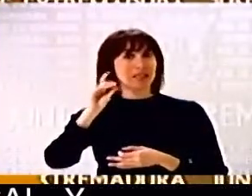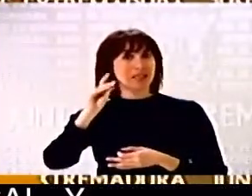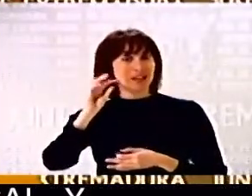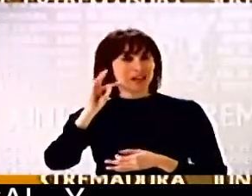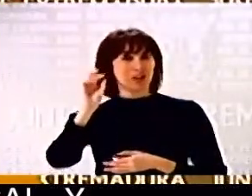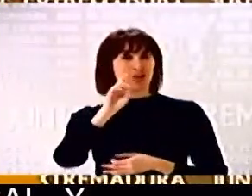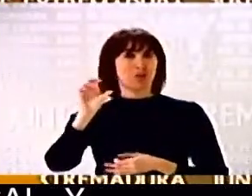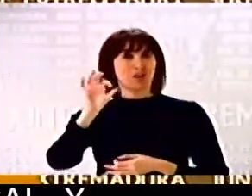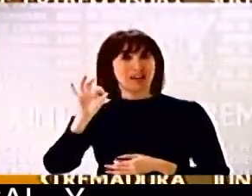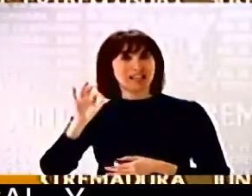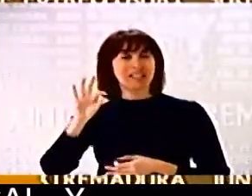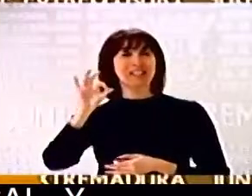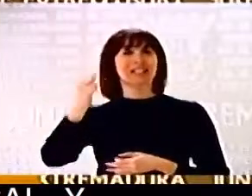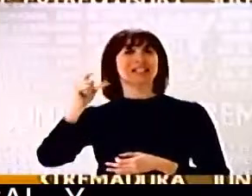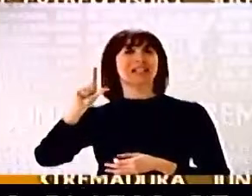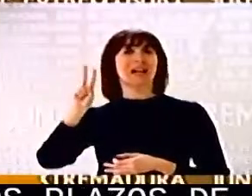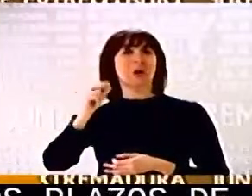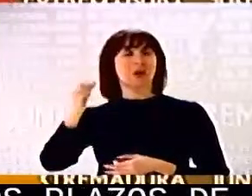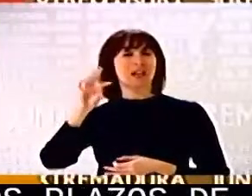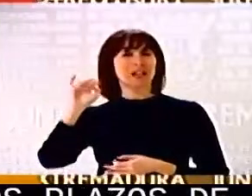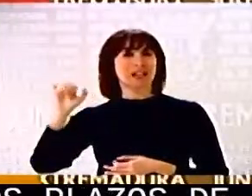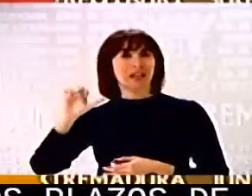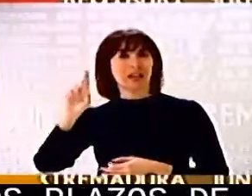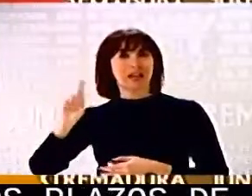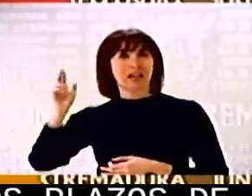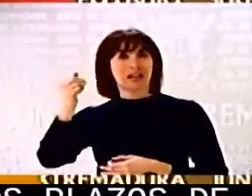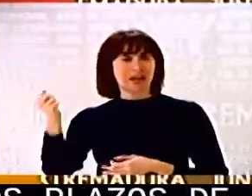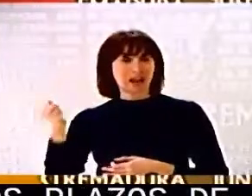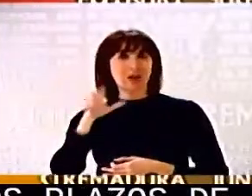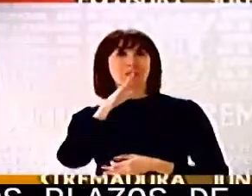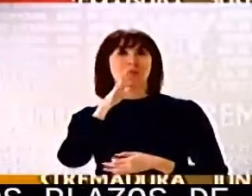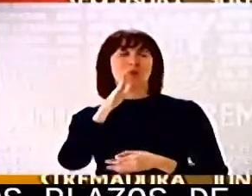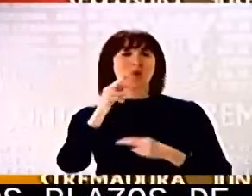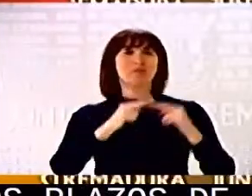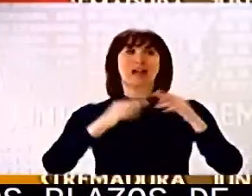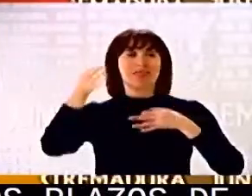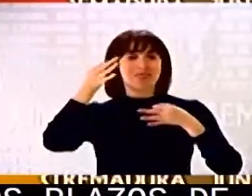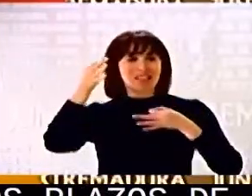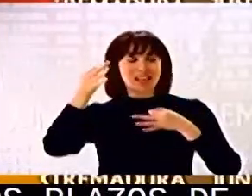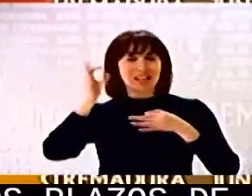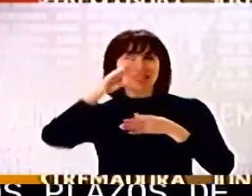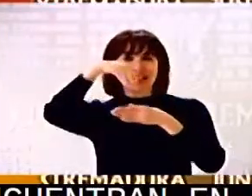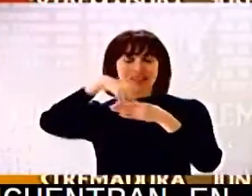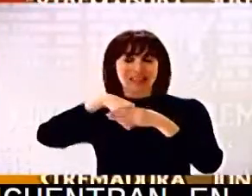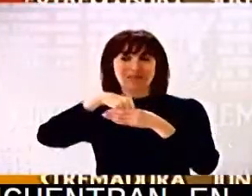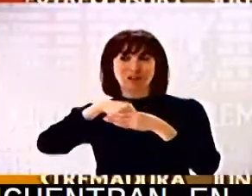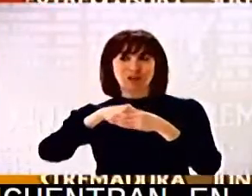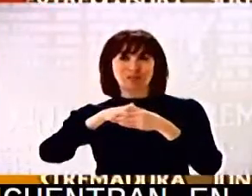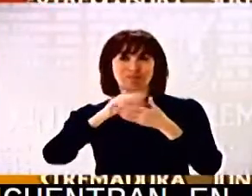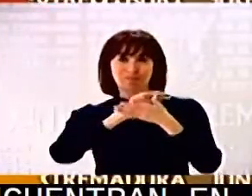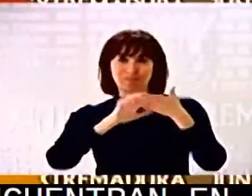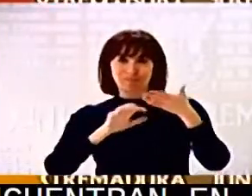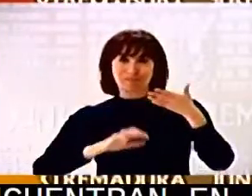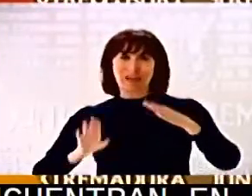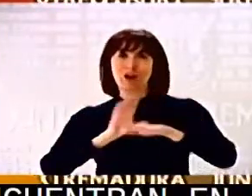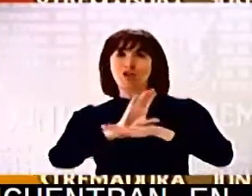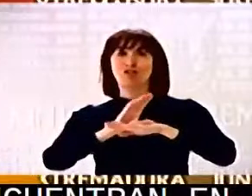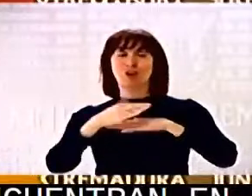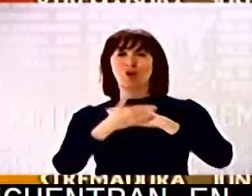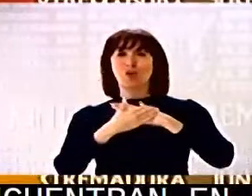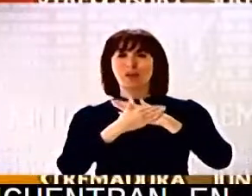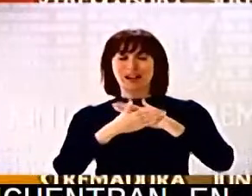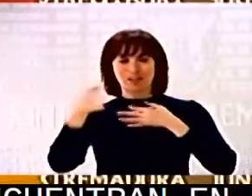Barros, con distintos plazos de ejecución, detalles más técnicos que encuentran en la reseña del Consejo de